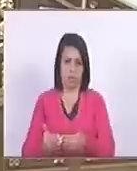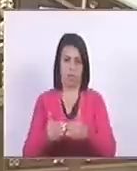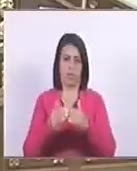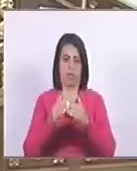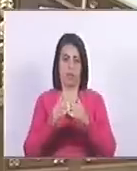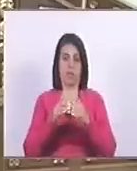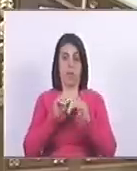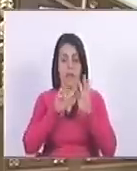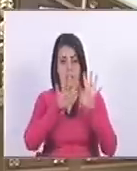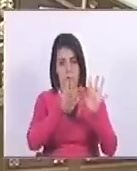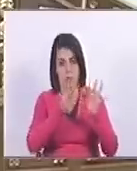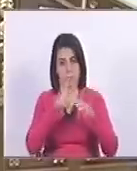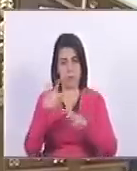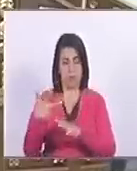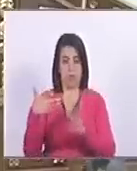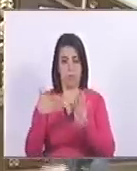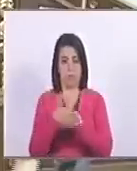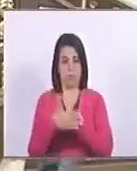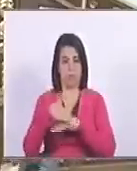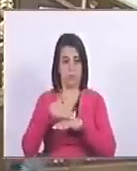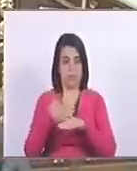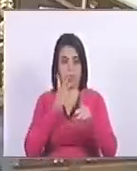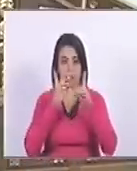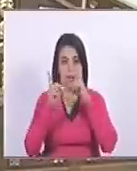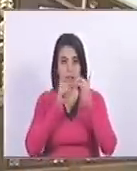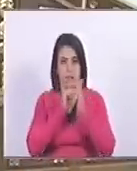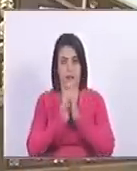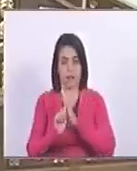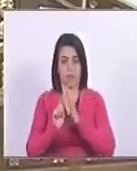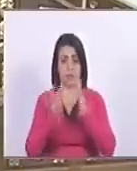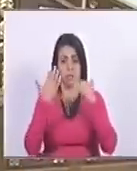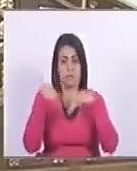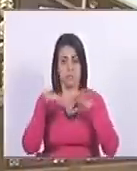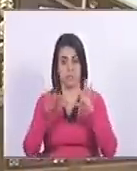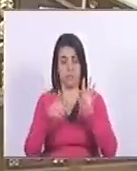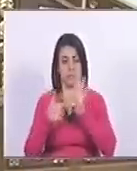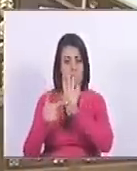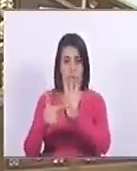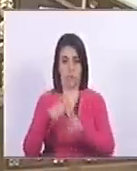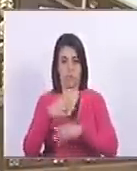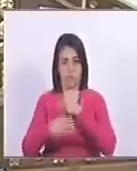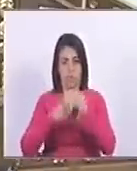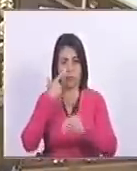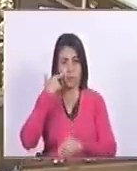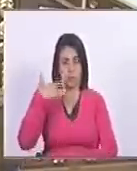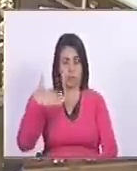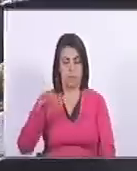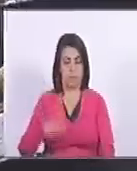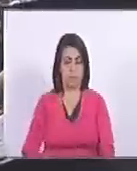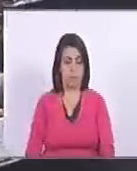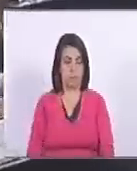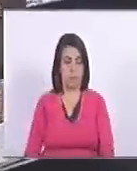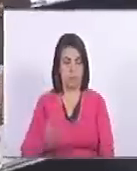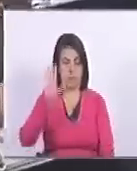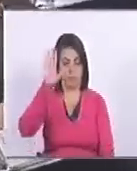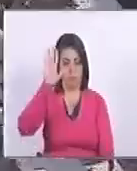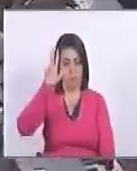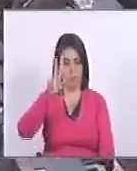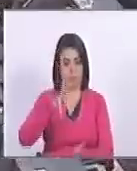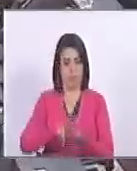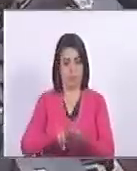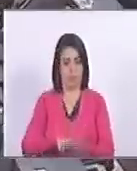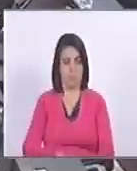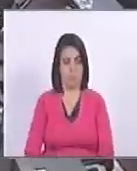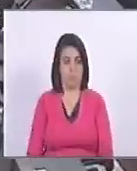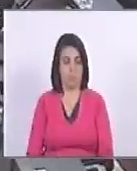punto 23 correspondiente a la discusión del artículo 10, manifestarlo con la señal de costumbre. Queda aprobado.